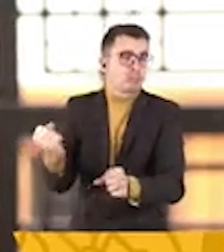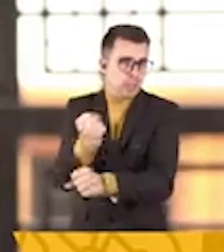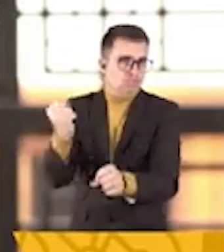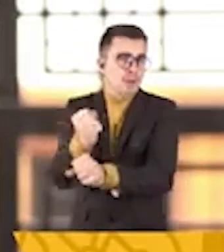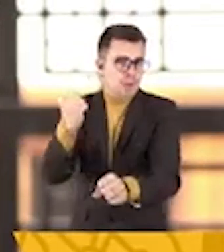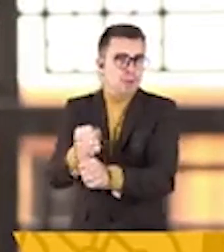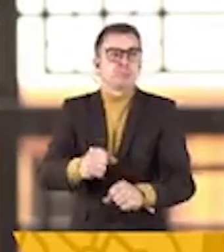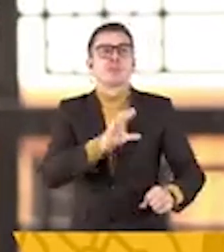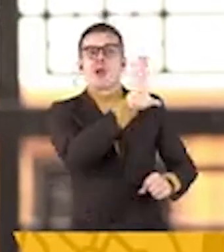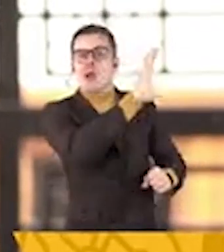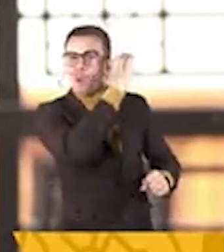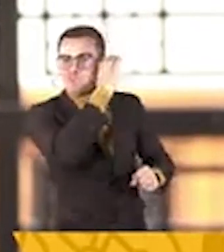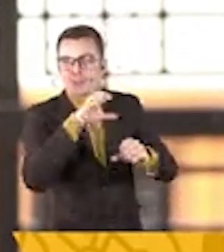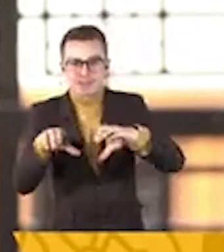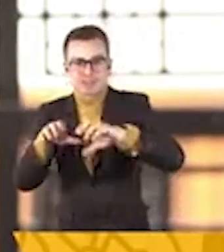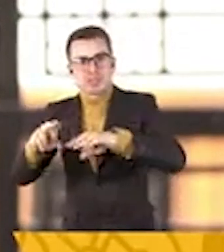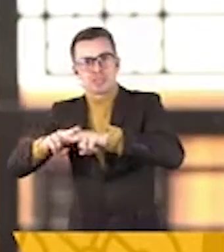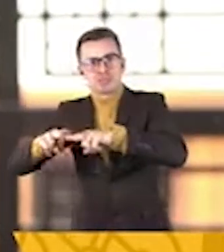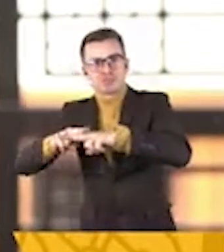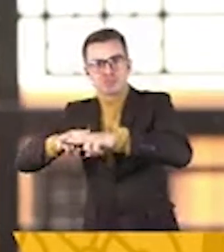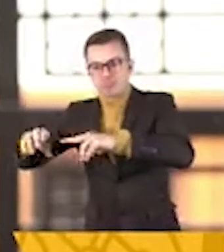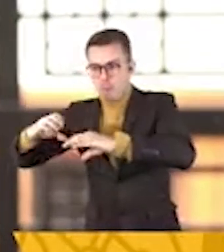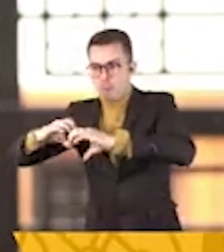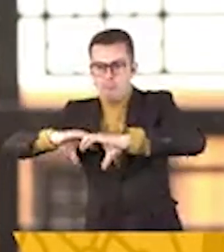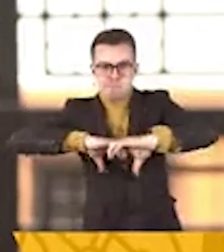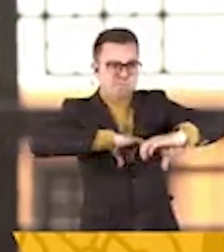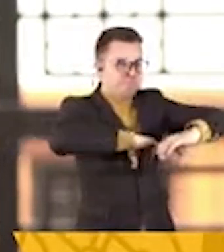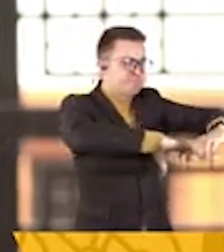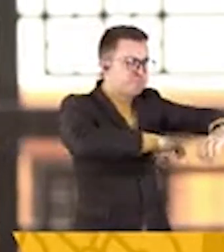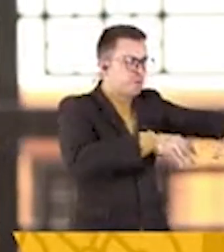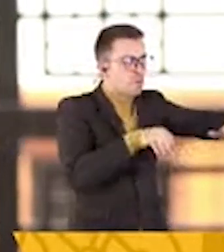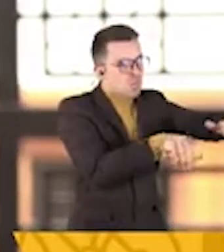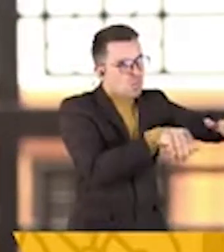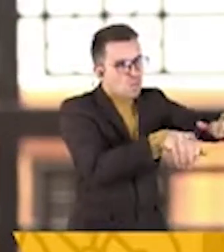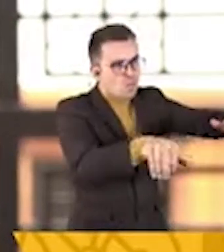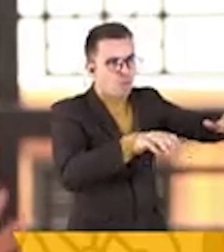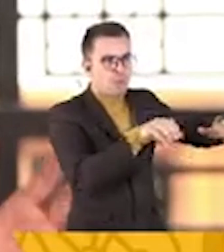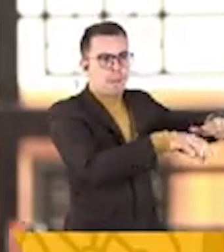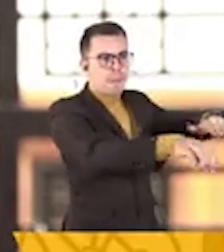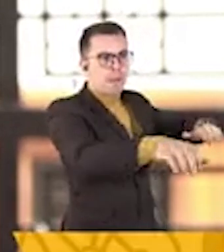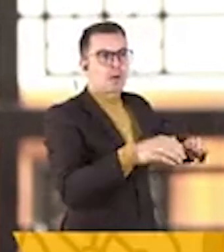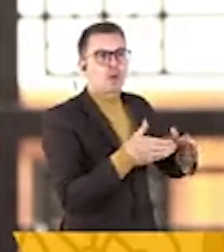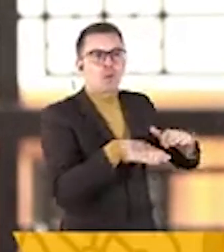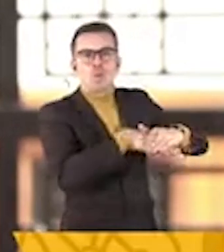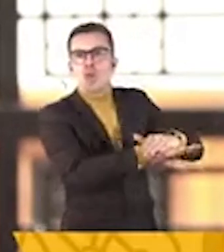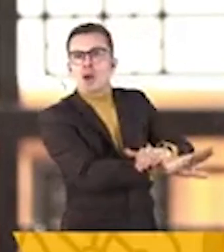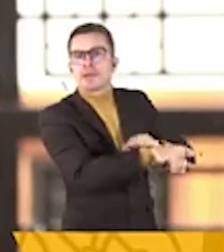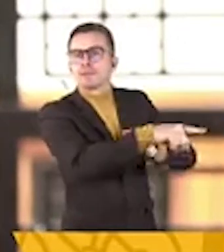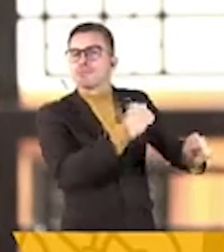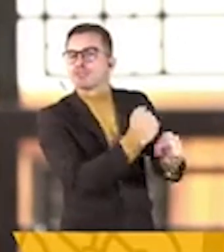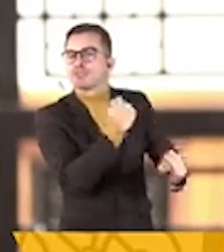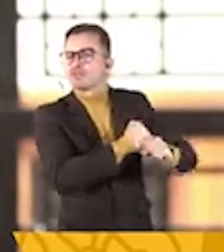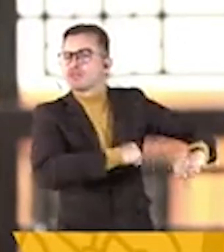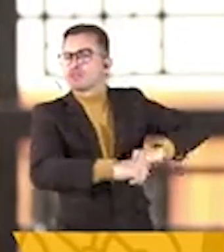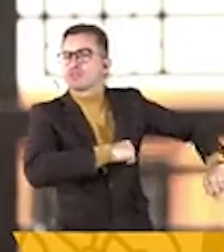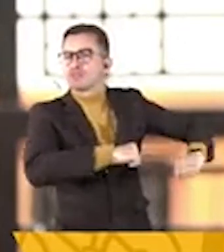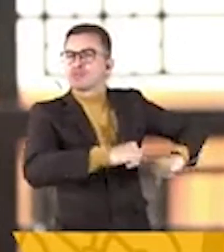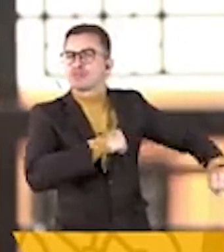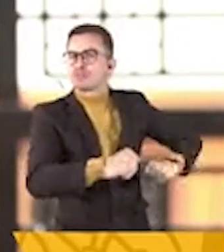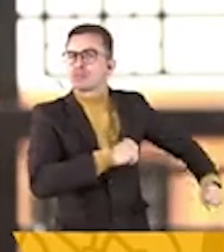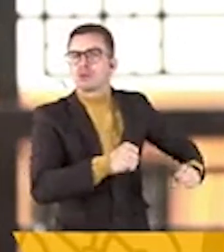que es uno de los frentes de obra, tiene un plazo de ejecución, un ritmo de ejecución del 75%,